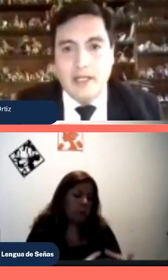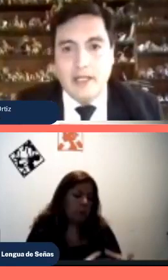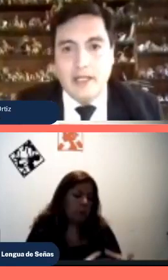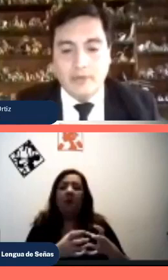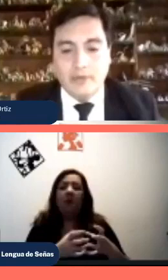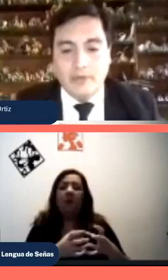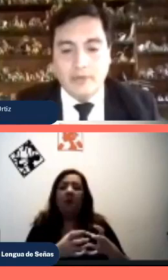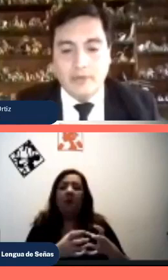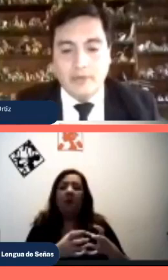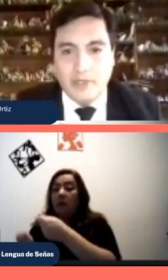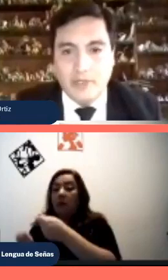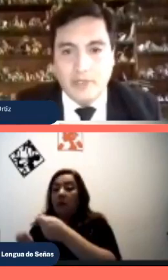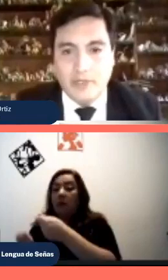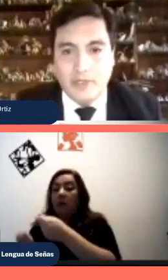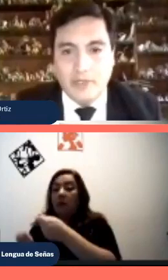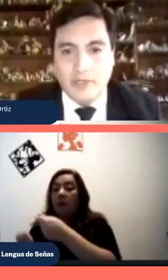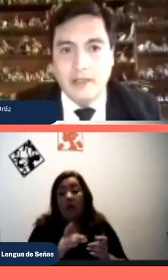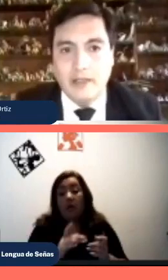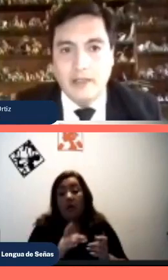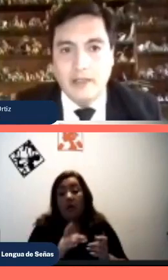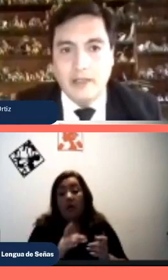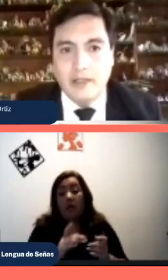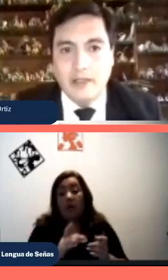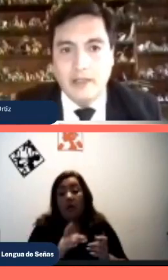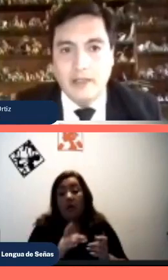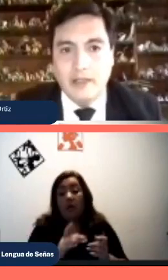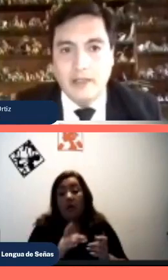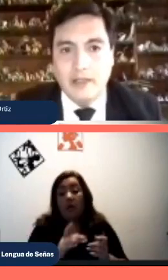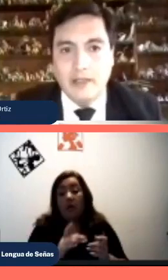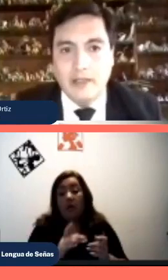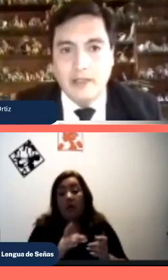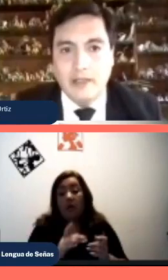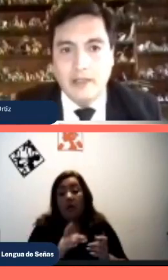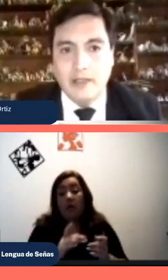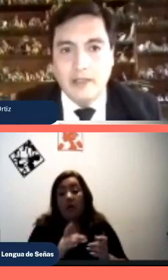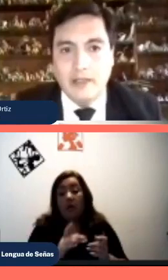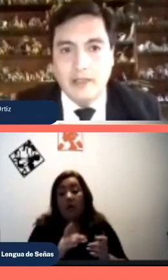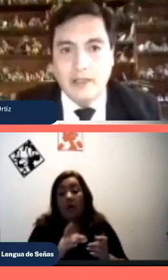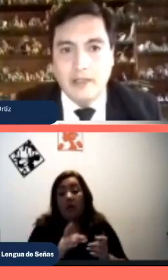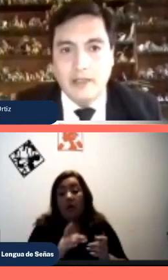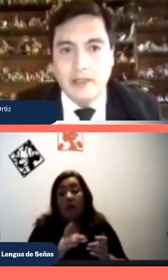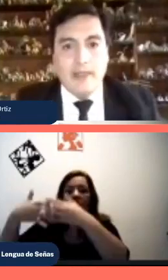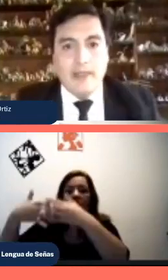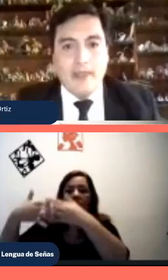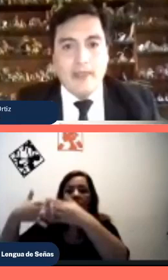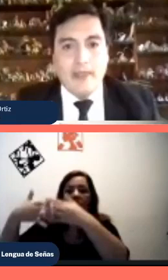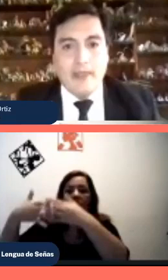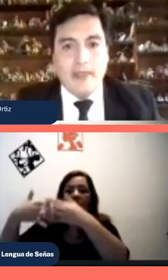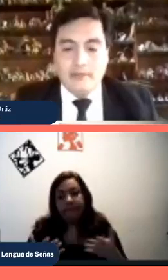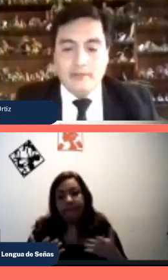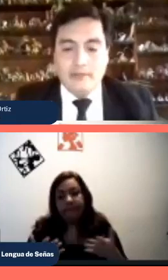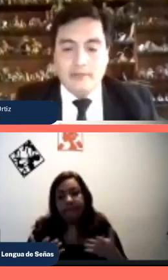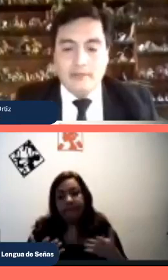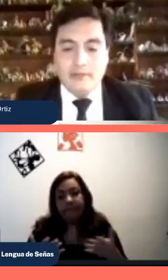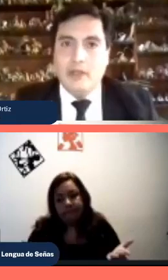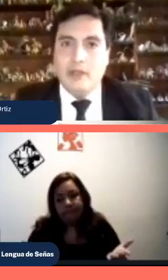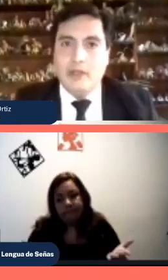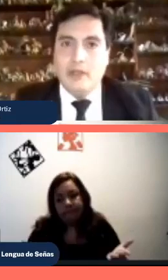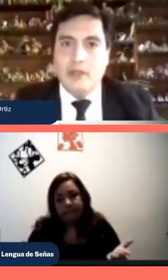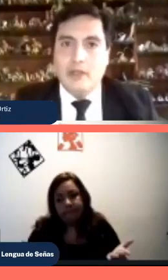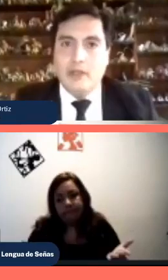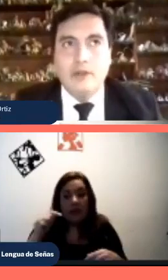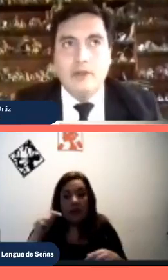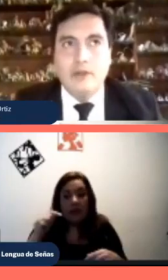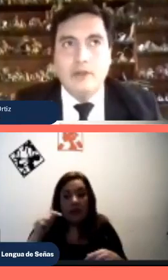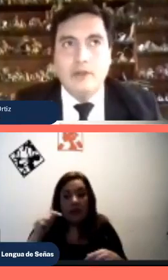de los depósitos fosilíferos de Caldera, y lo habrían vendido a Estados Unidos. Y allí, dentro de